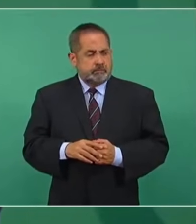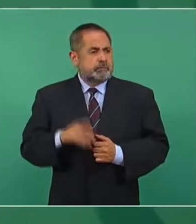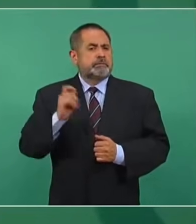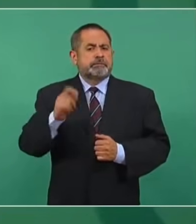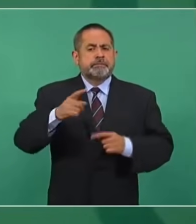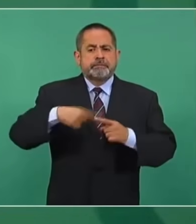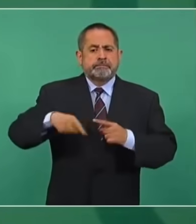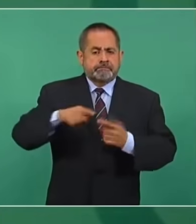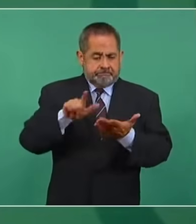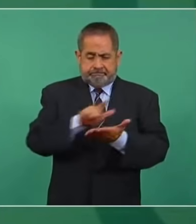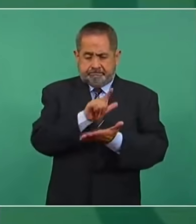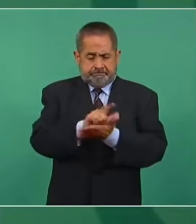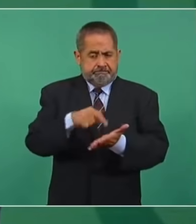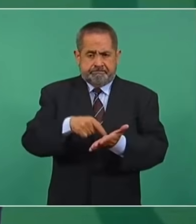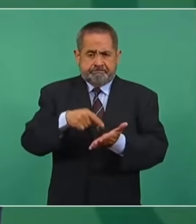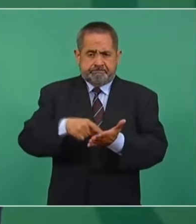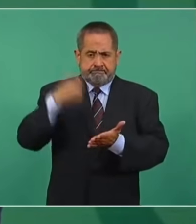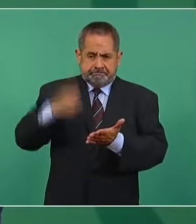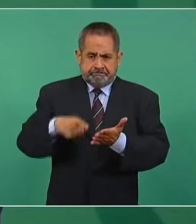exige la ley,